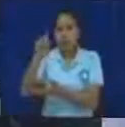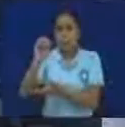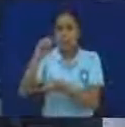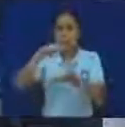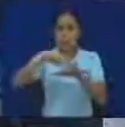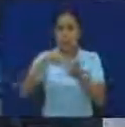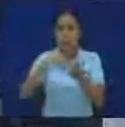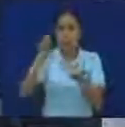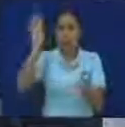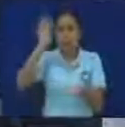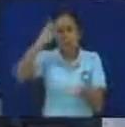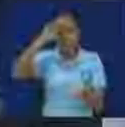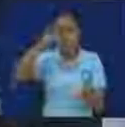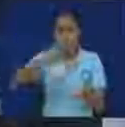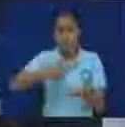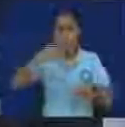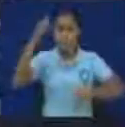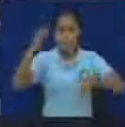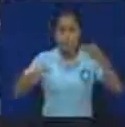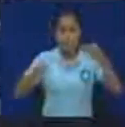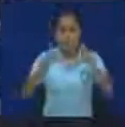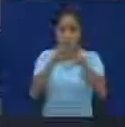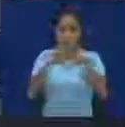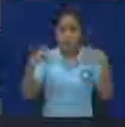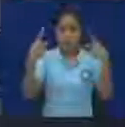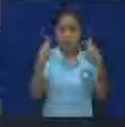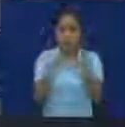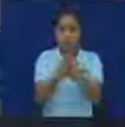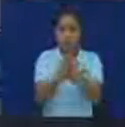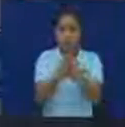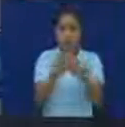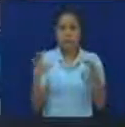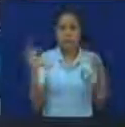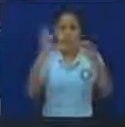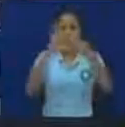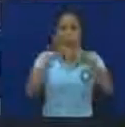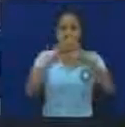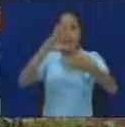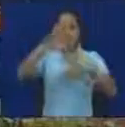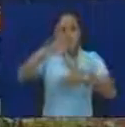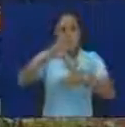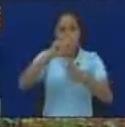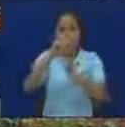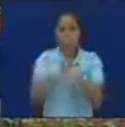en la ceremonia de toma de posesión de Ortega. Janet Obando, Noticias 12.